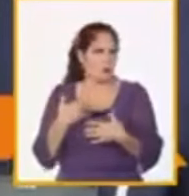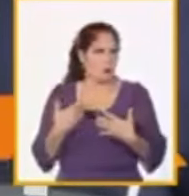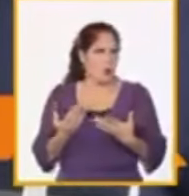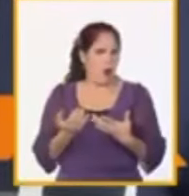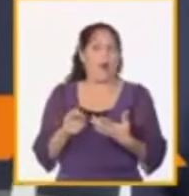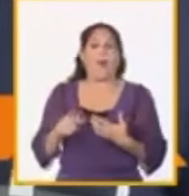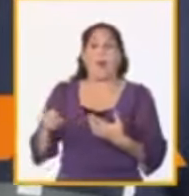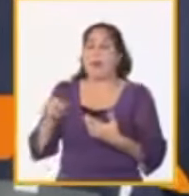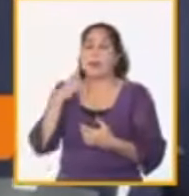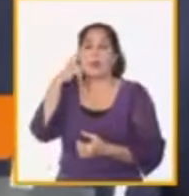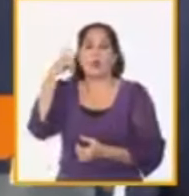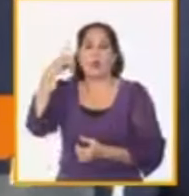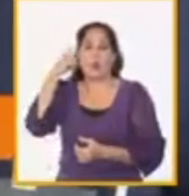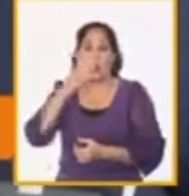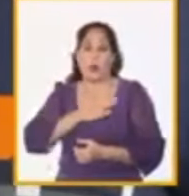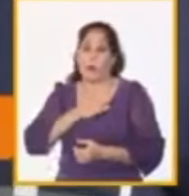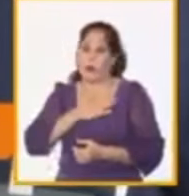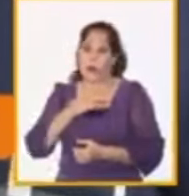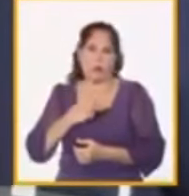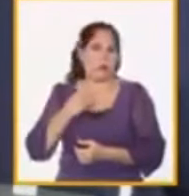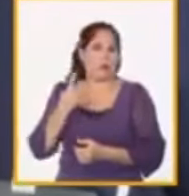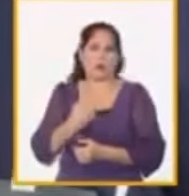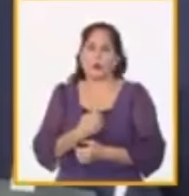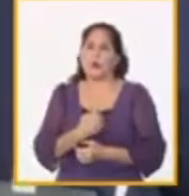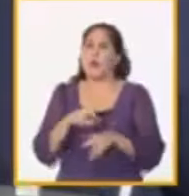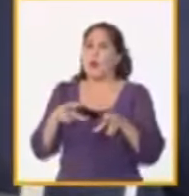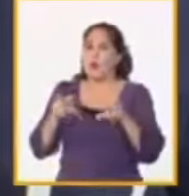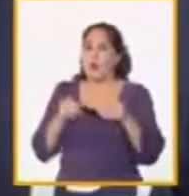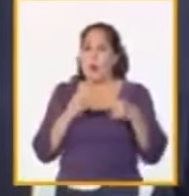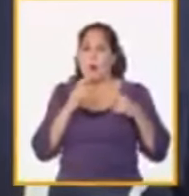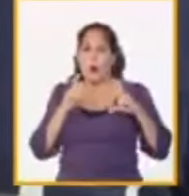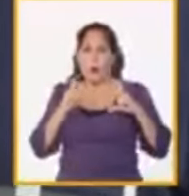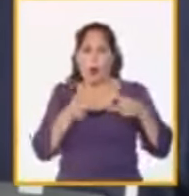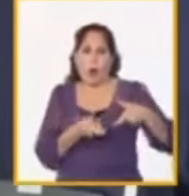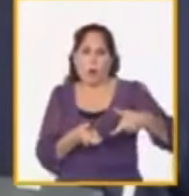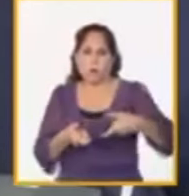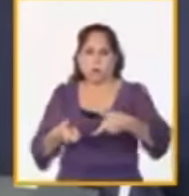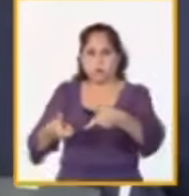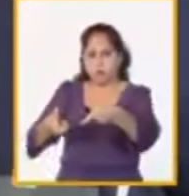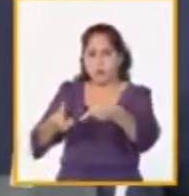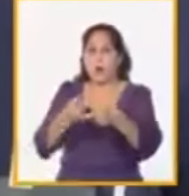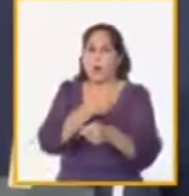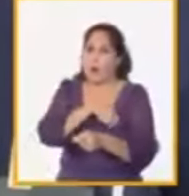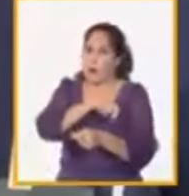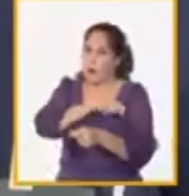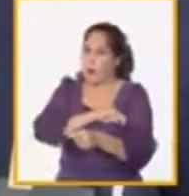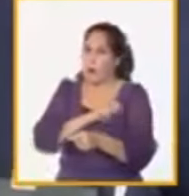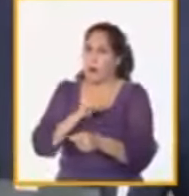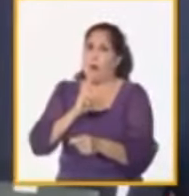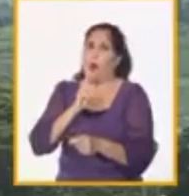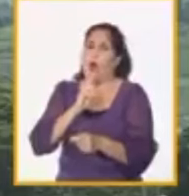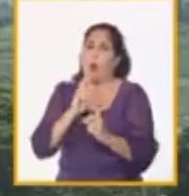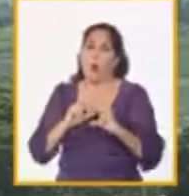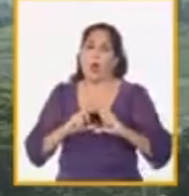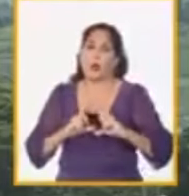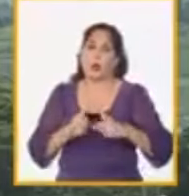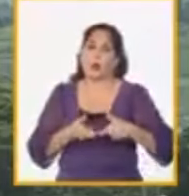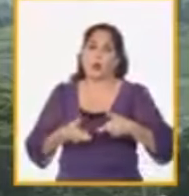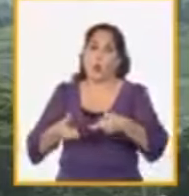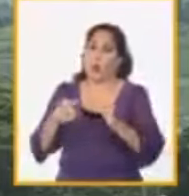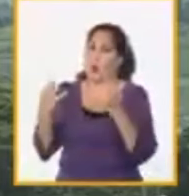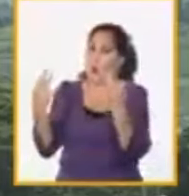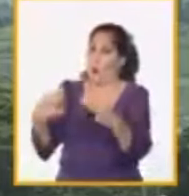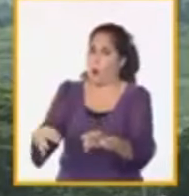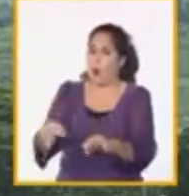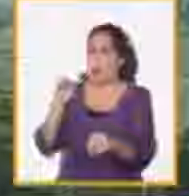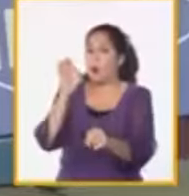es el sueño que tiene Matagua de tener una nueva conductora y que nuestros pobladores reciban el agua por nuestras redes. La obra